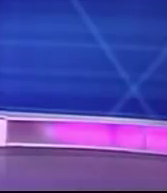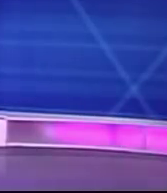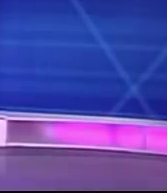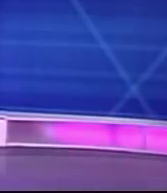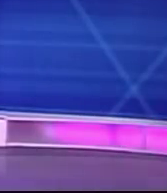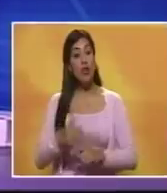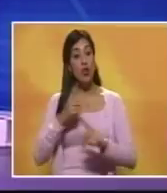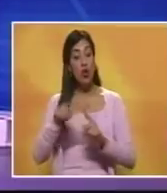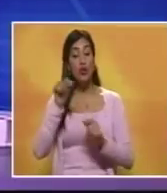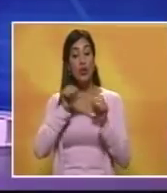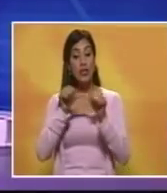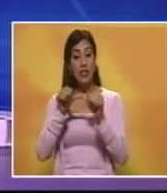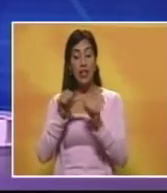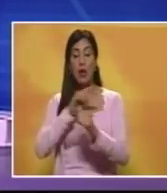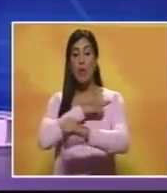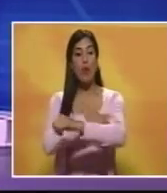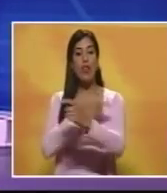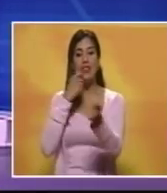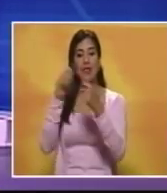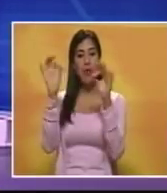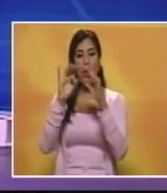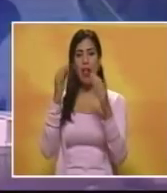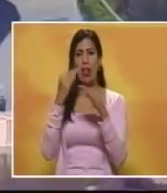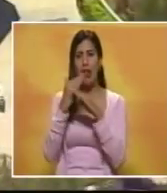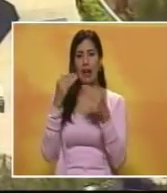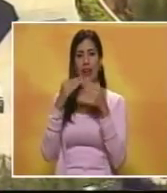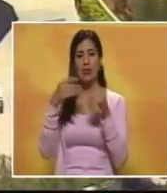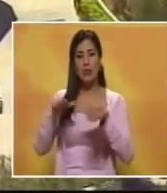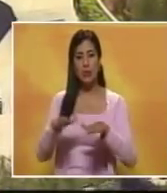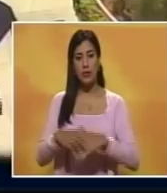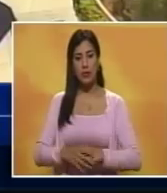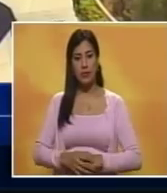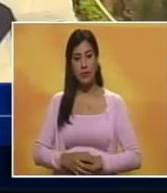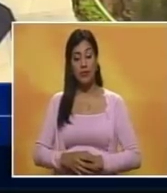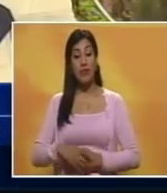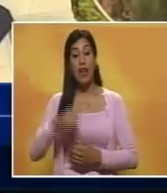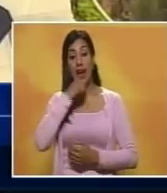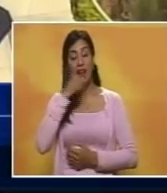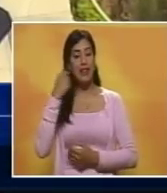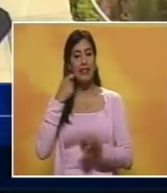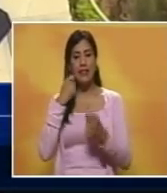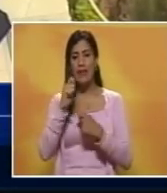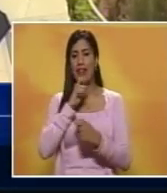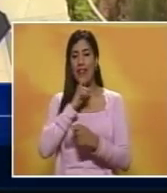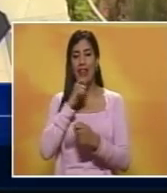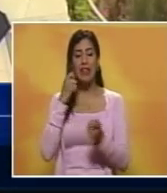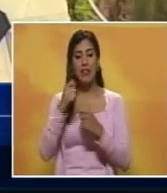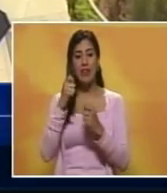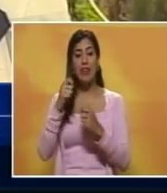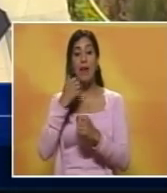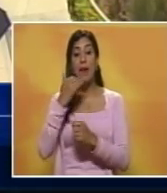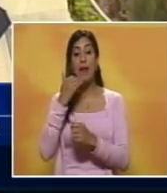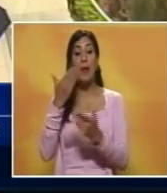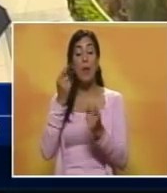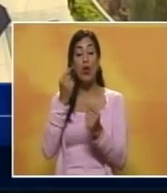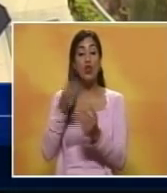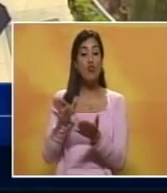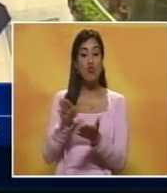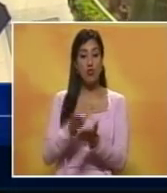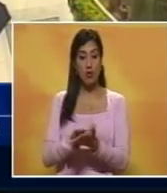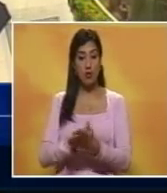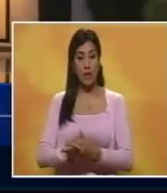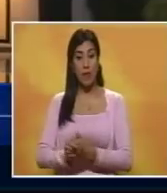Y Demi Lovato continúa sin poder vender su mansión. La cantante no ha podido salir de la mansión donde casi pierde la